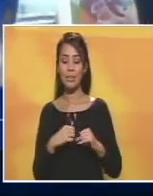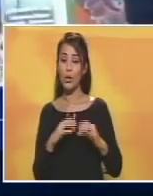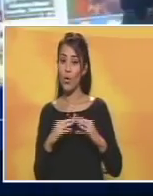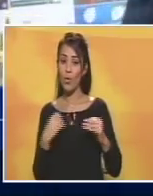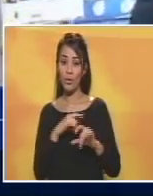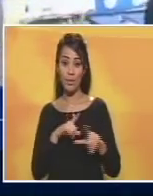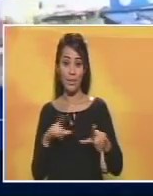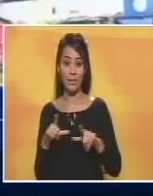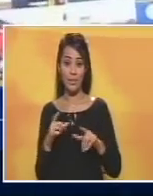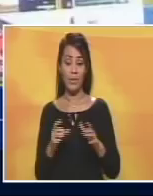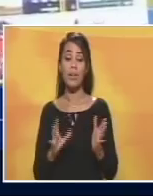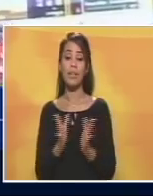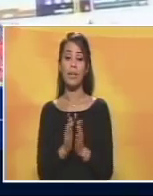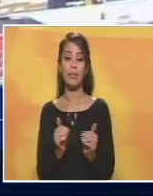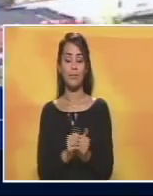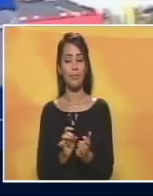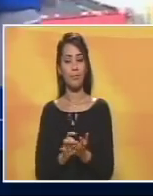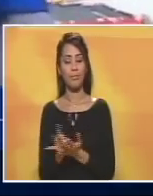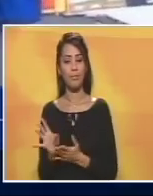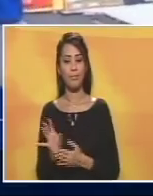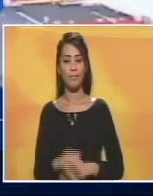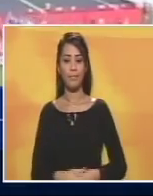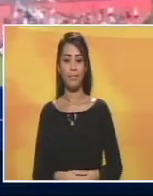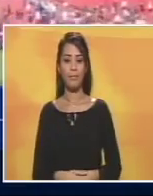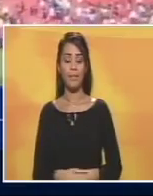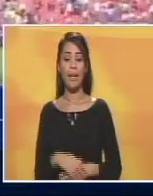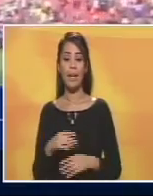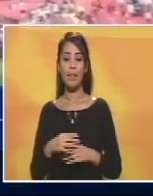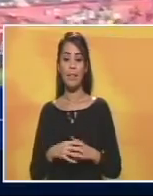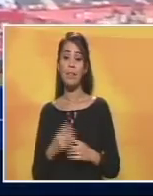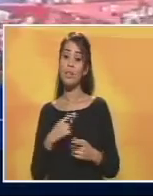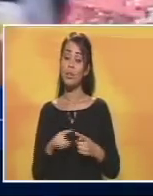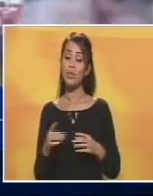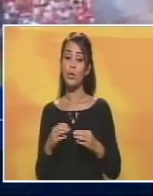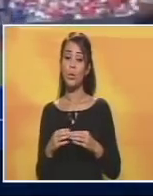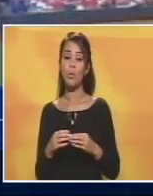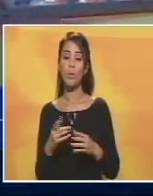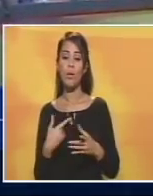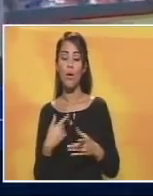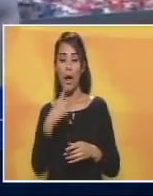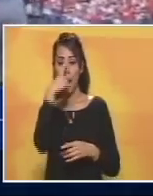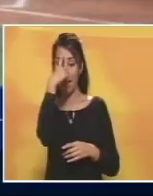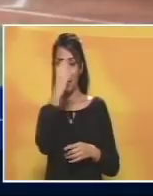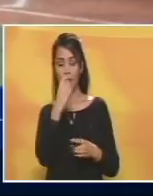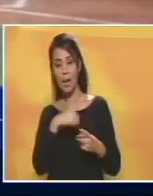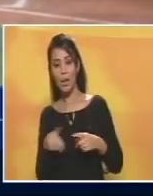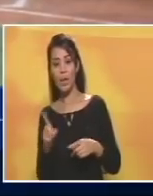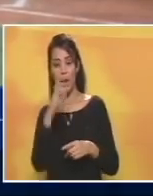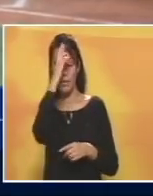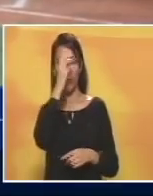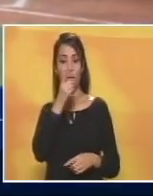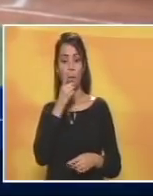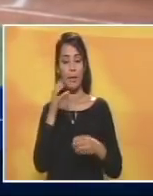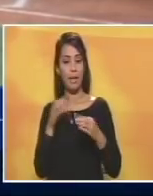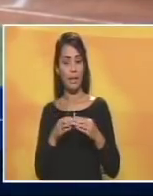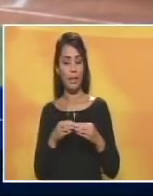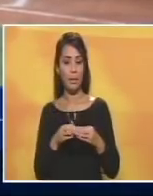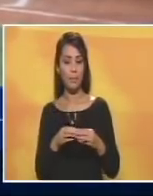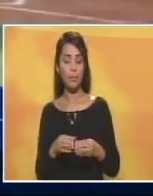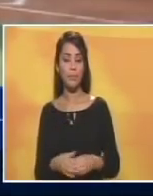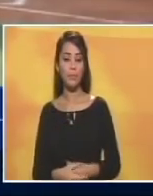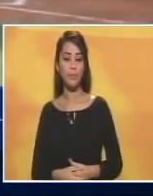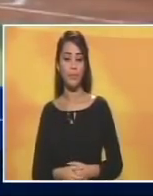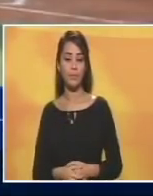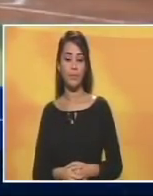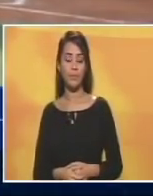Caribes fuera de la gran final. El rival de Criollos de Caguas en la final será Águilas Ibaeñas de República Dominicana, que superó a Alazanes de